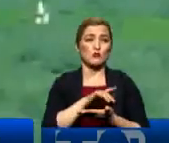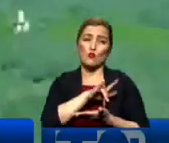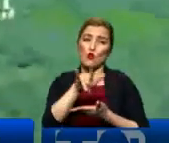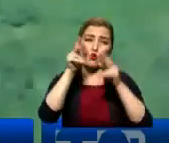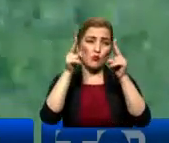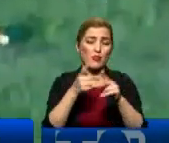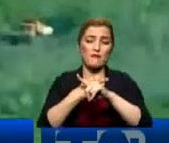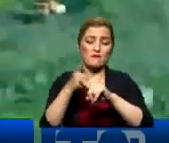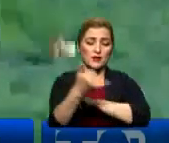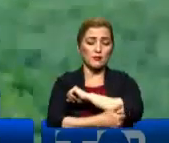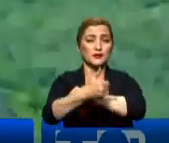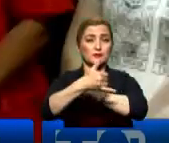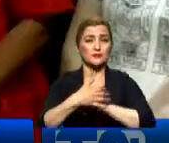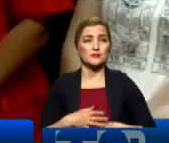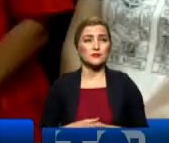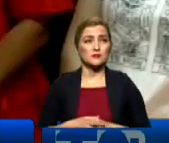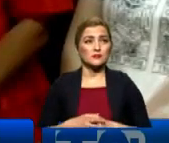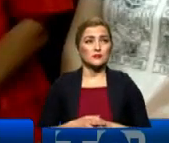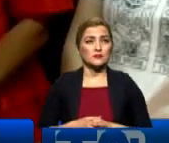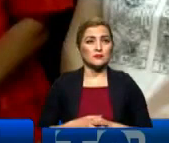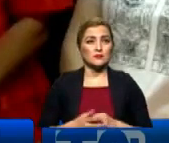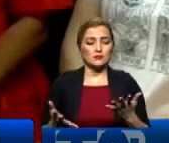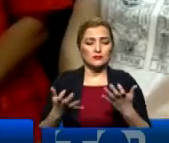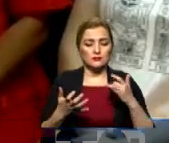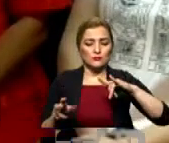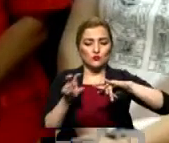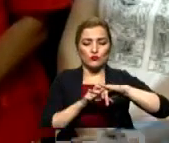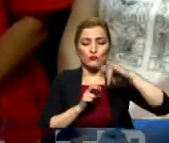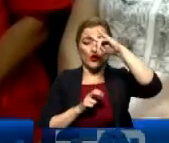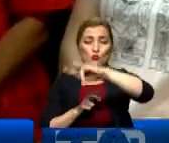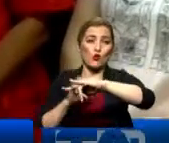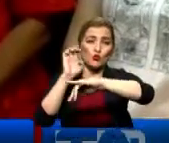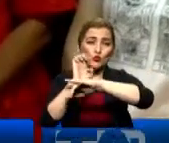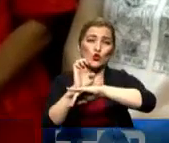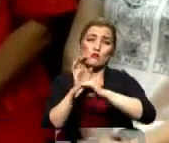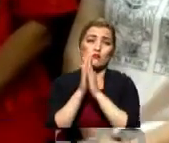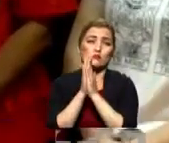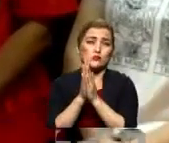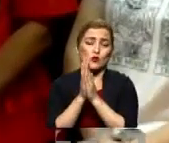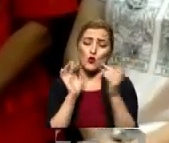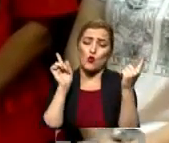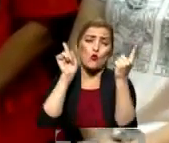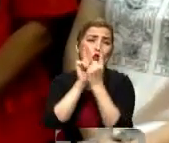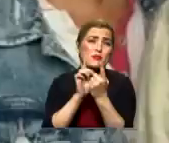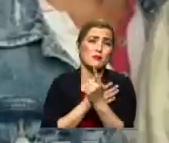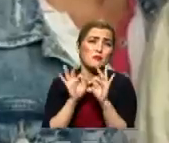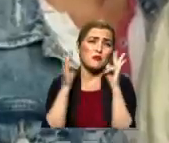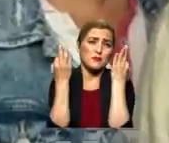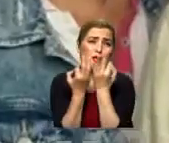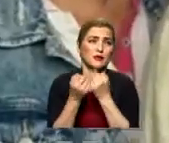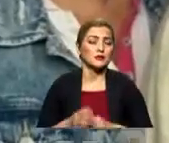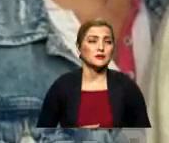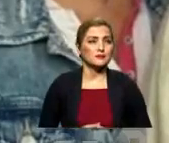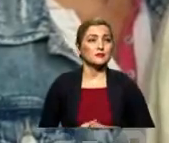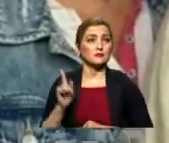lo han hecho otras naciones hermanas. Para regresar a nuestro país, para encontrarnos nuevamente con nuestras familias. De la